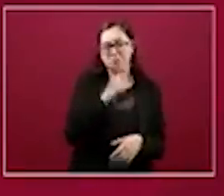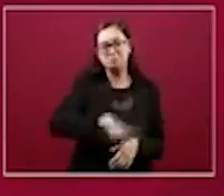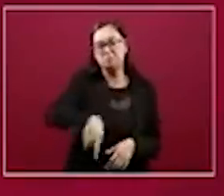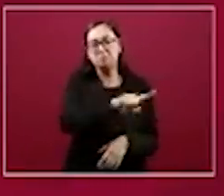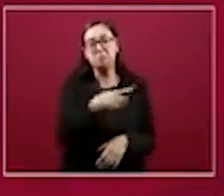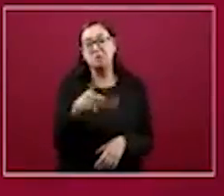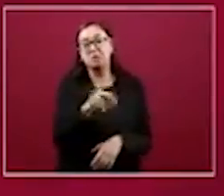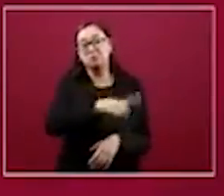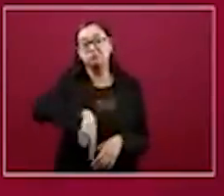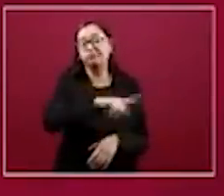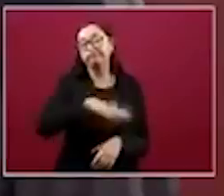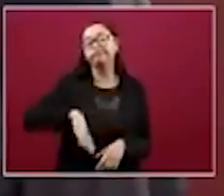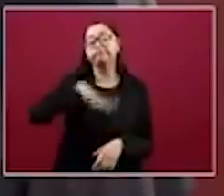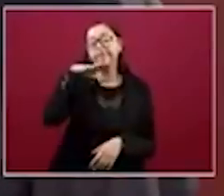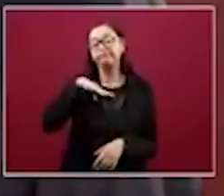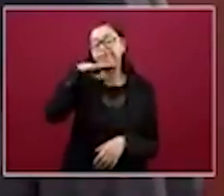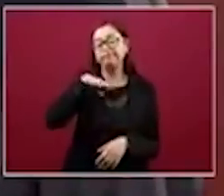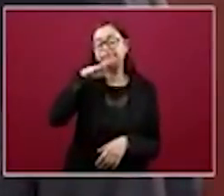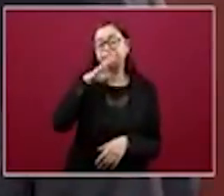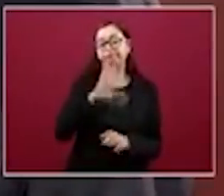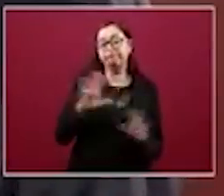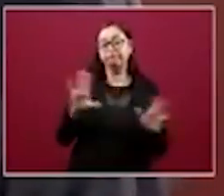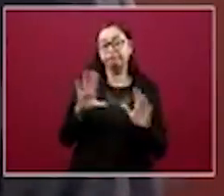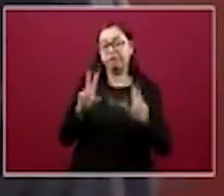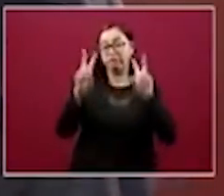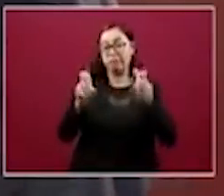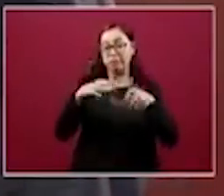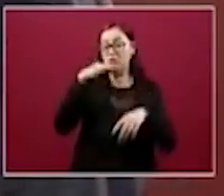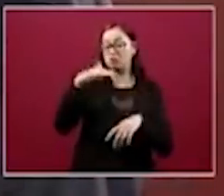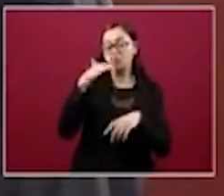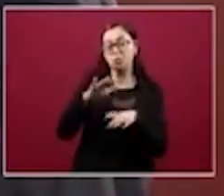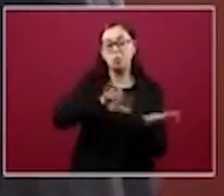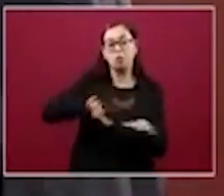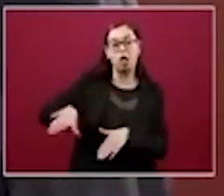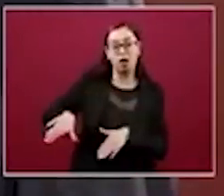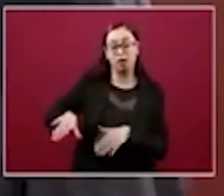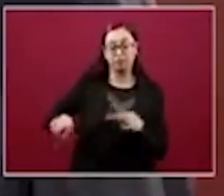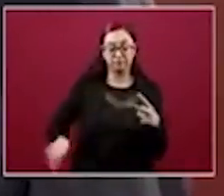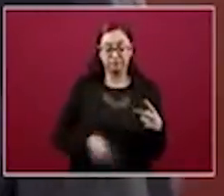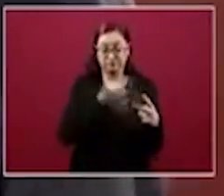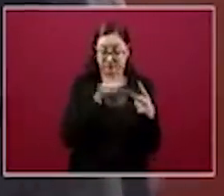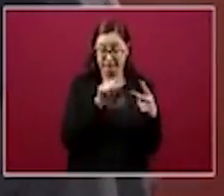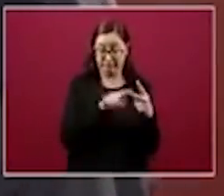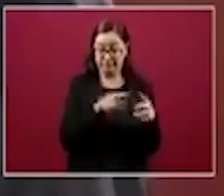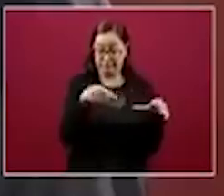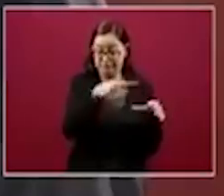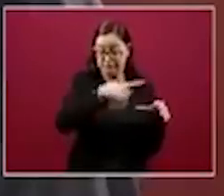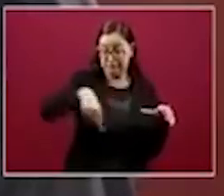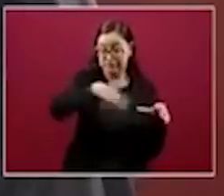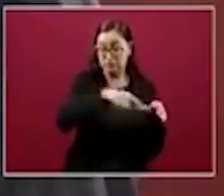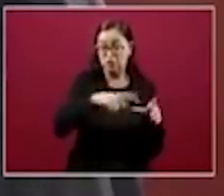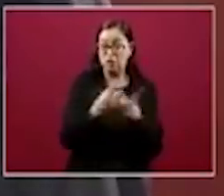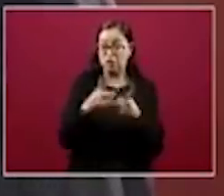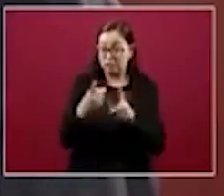Ellos no consideran esa variable, primero. Segundo, ellos no